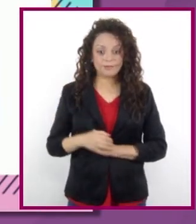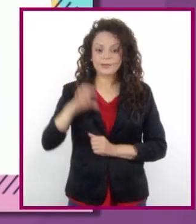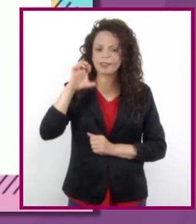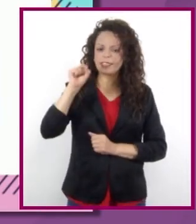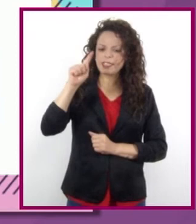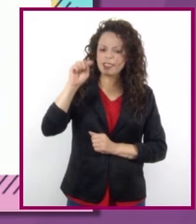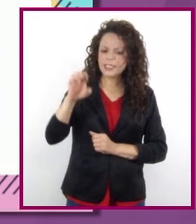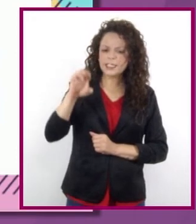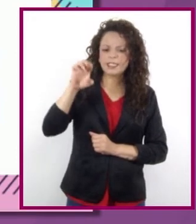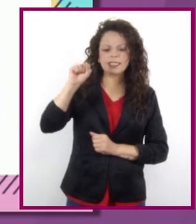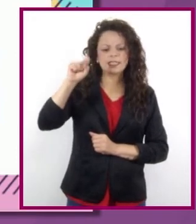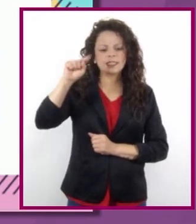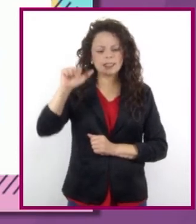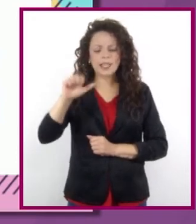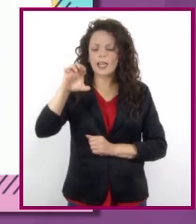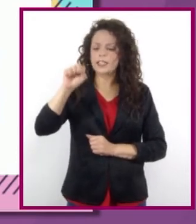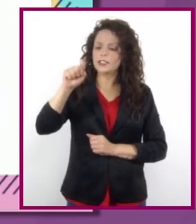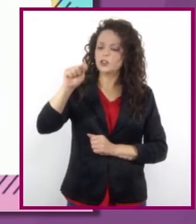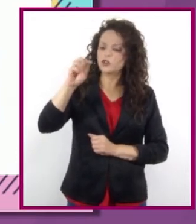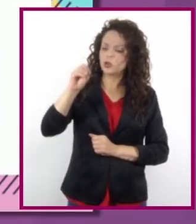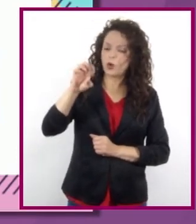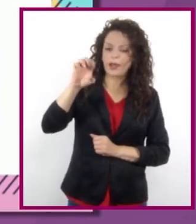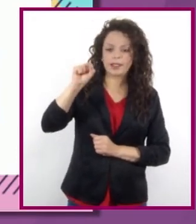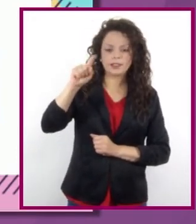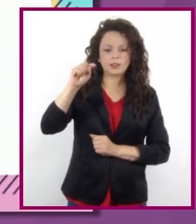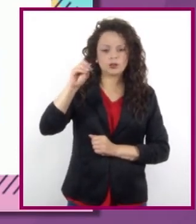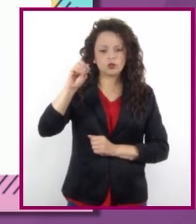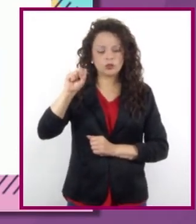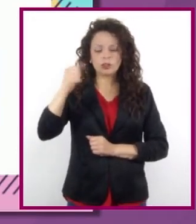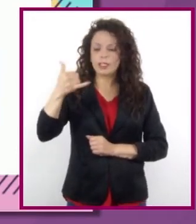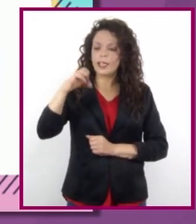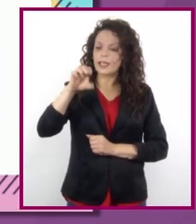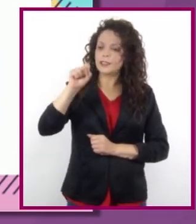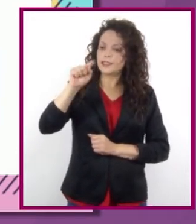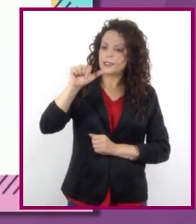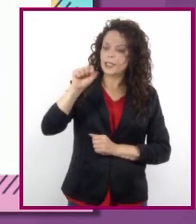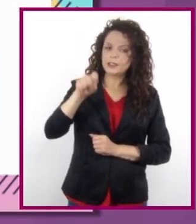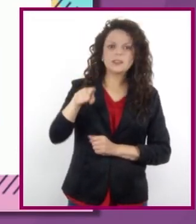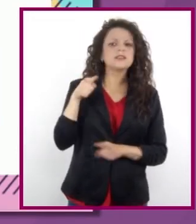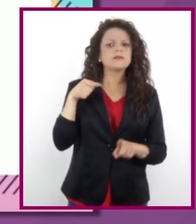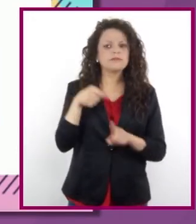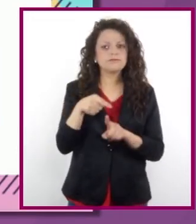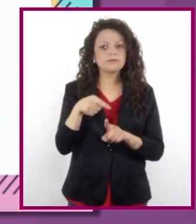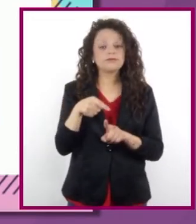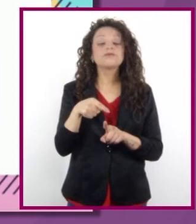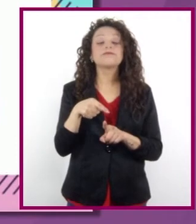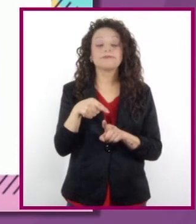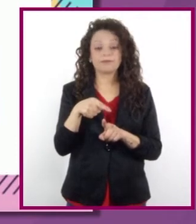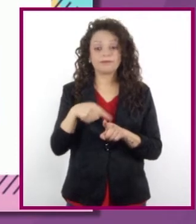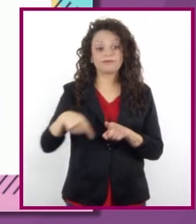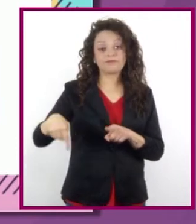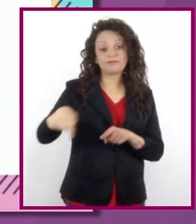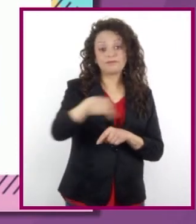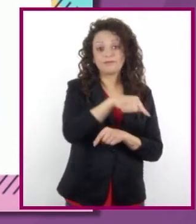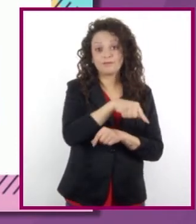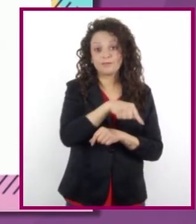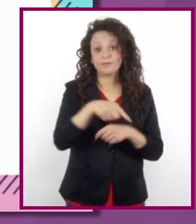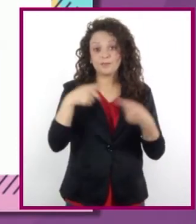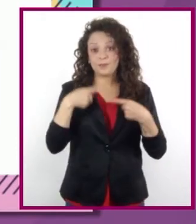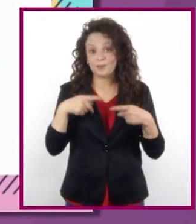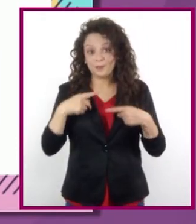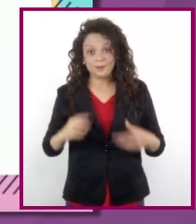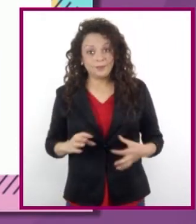este, esta, esto, estos y estas refieren cercanía al emisor. Los